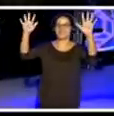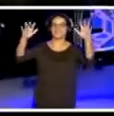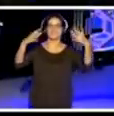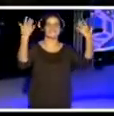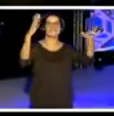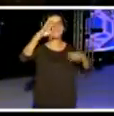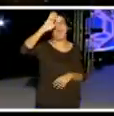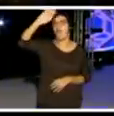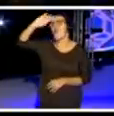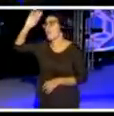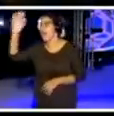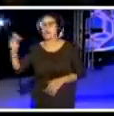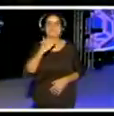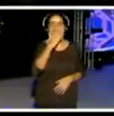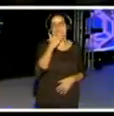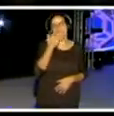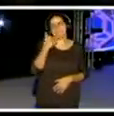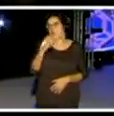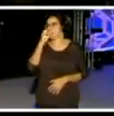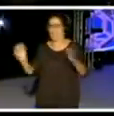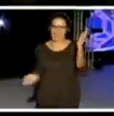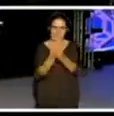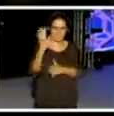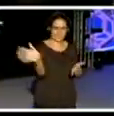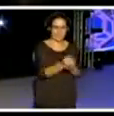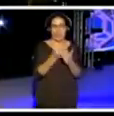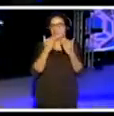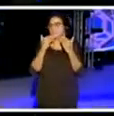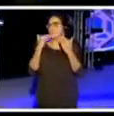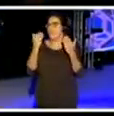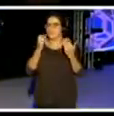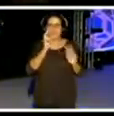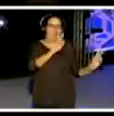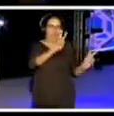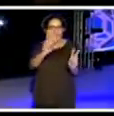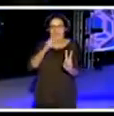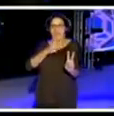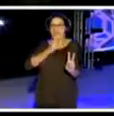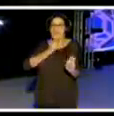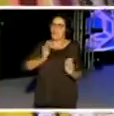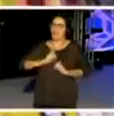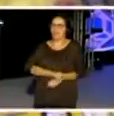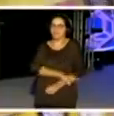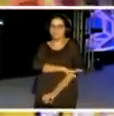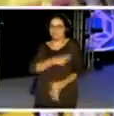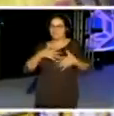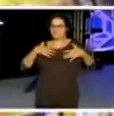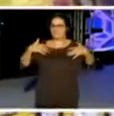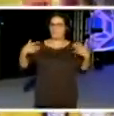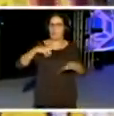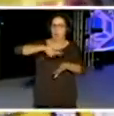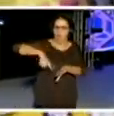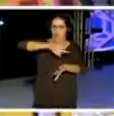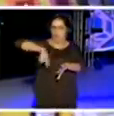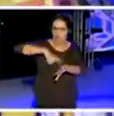Hola, hola, hola, casi buenos días a todos. Muchísimas gracias, qué emoción que hayan aguantado tanto aquí con tantas horas. Muchas gracias